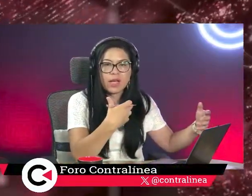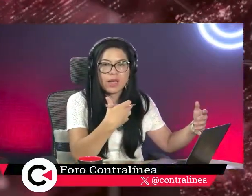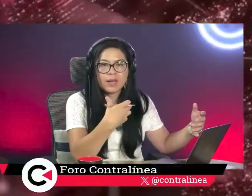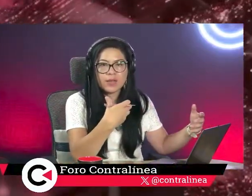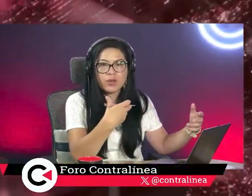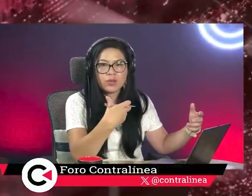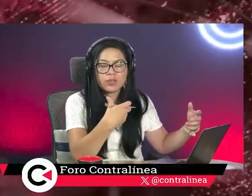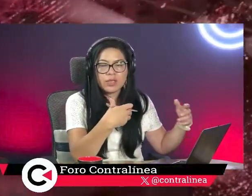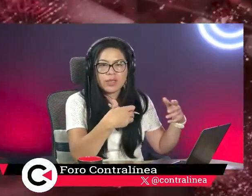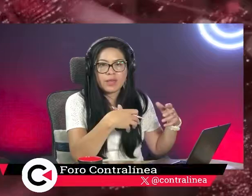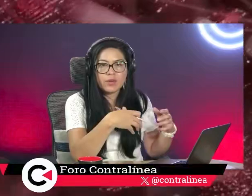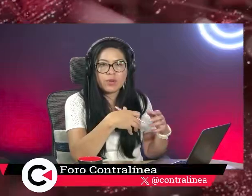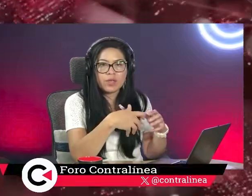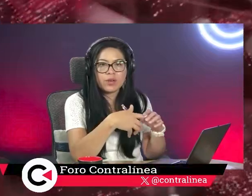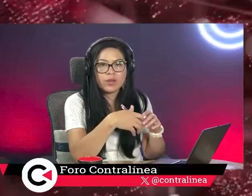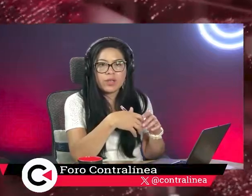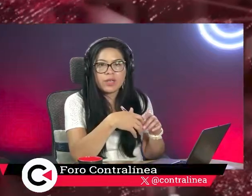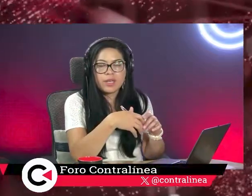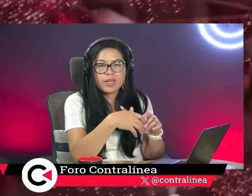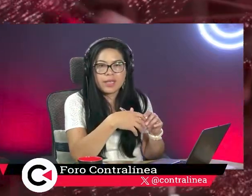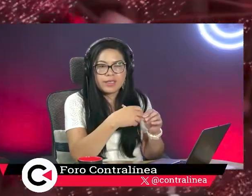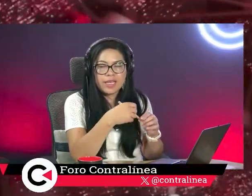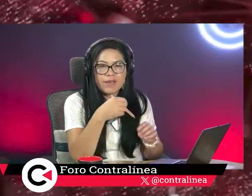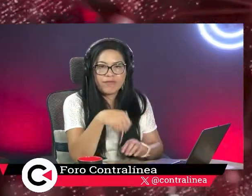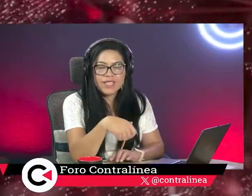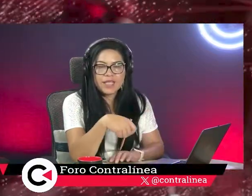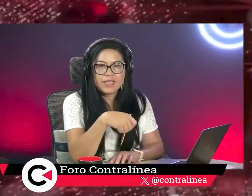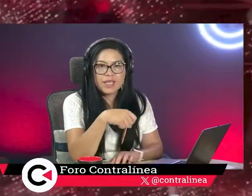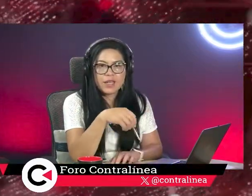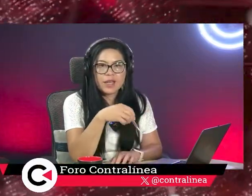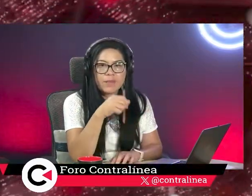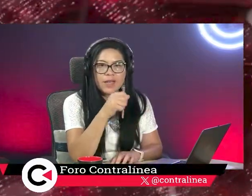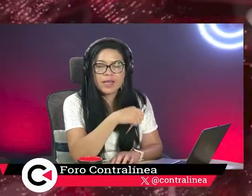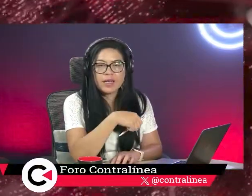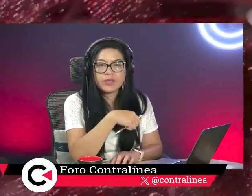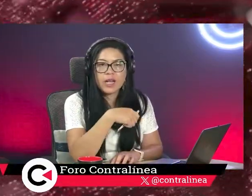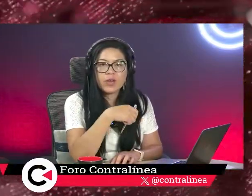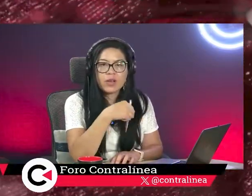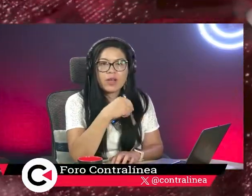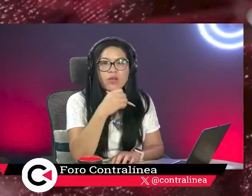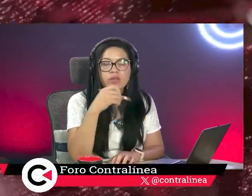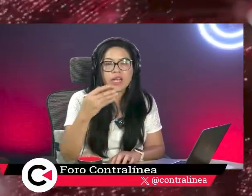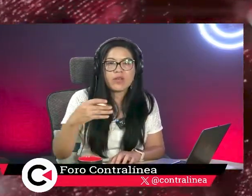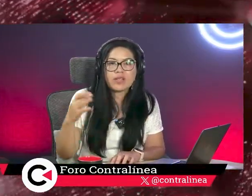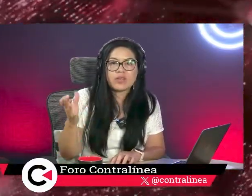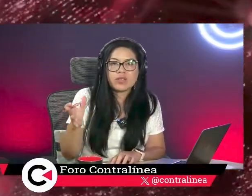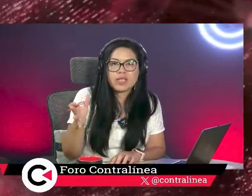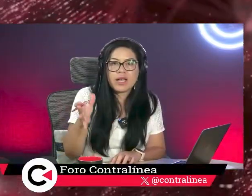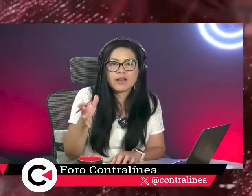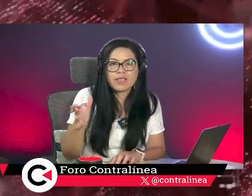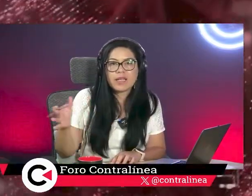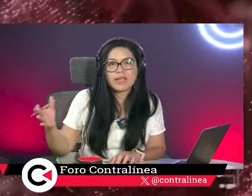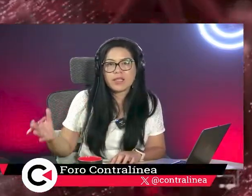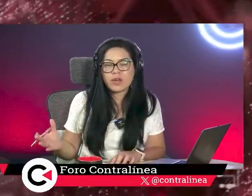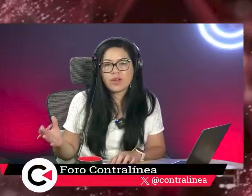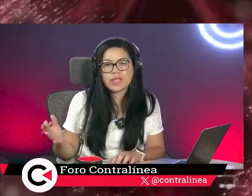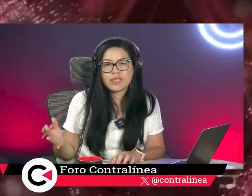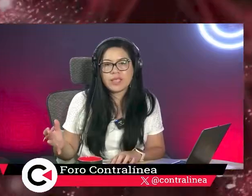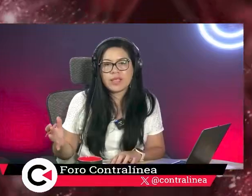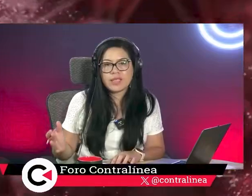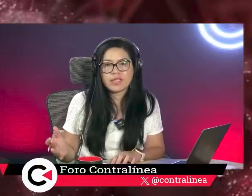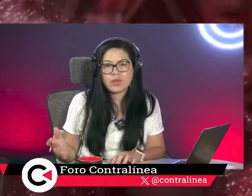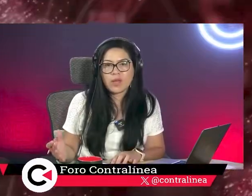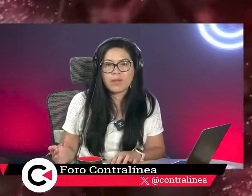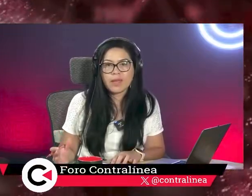cercano al 2 de junio esta fecha de cierre de campaña en el Zócalo, contrario a Xóchitl Gálvez, que eligió